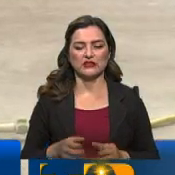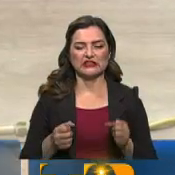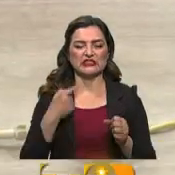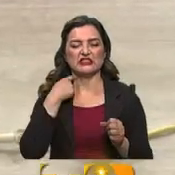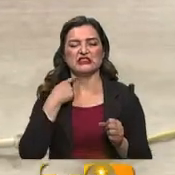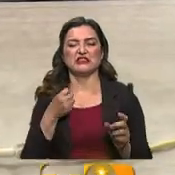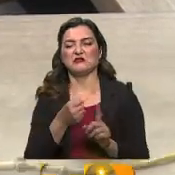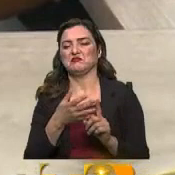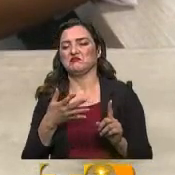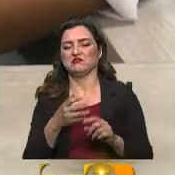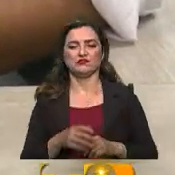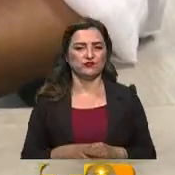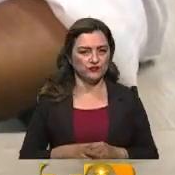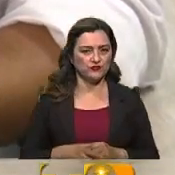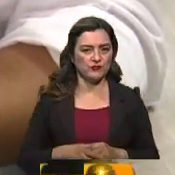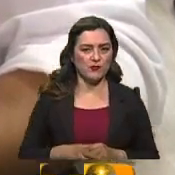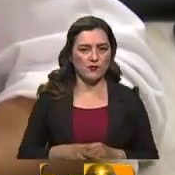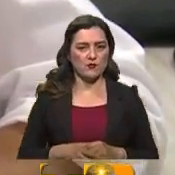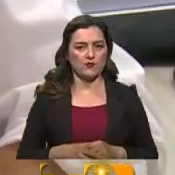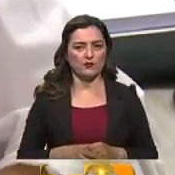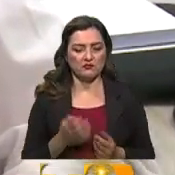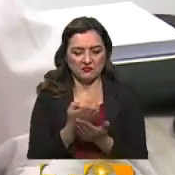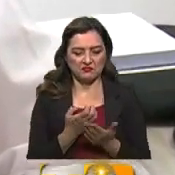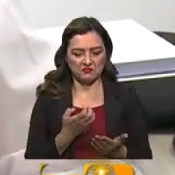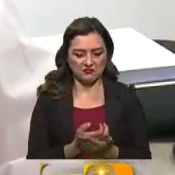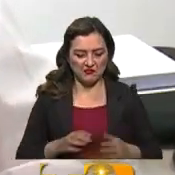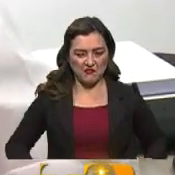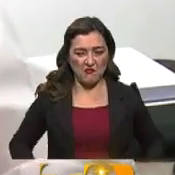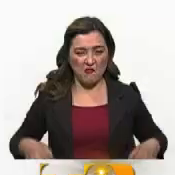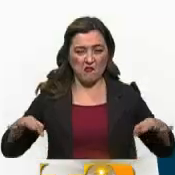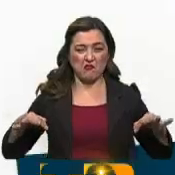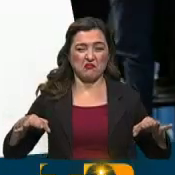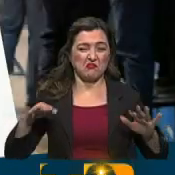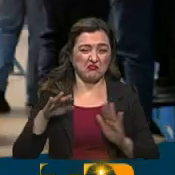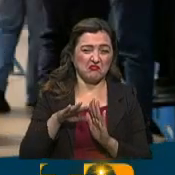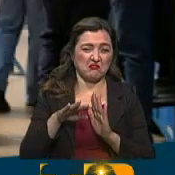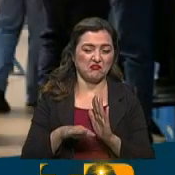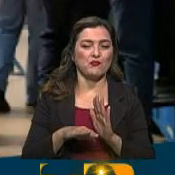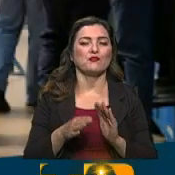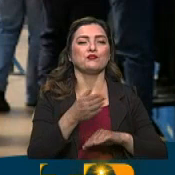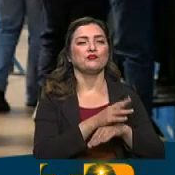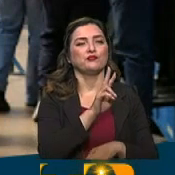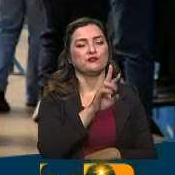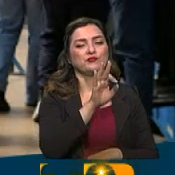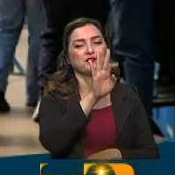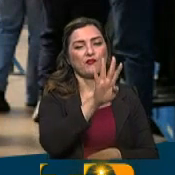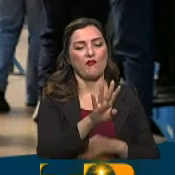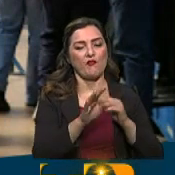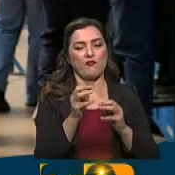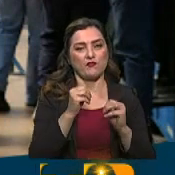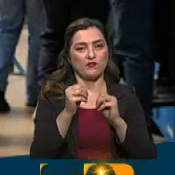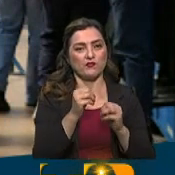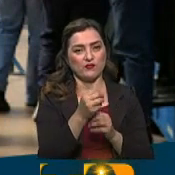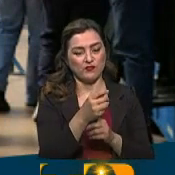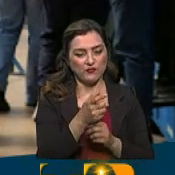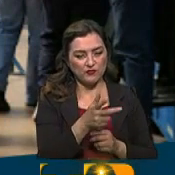Caranqui insiste en que cada vez son menos los recursos que tienen para prestar el servicio. Es así que de 294 unidades que deberían